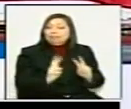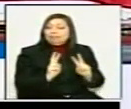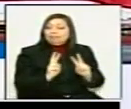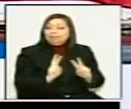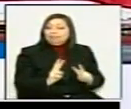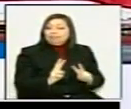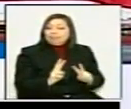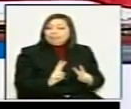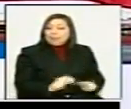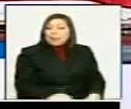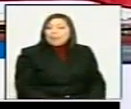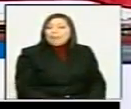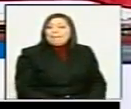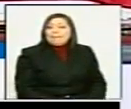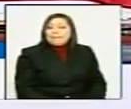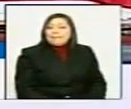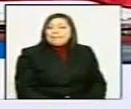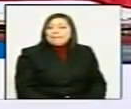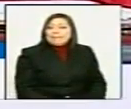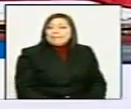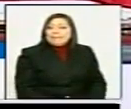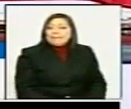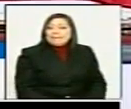observaciones al